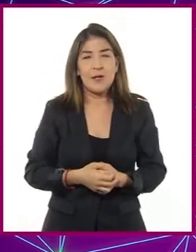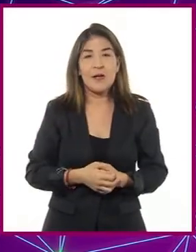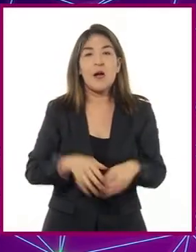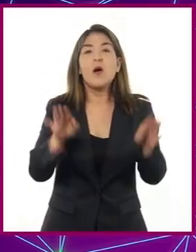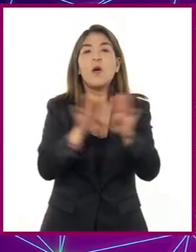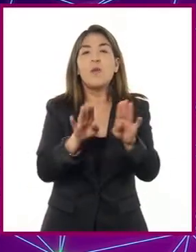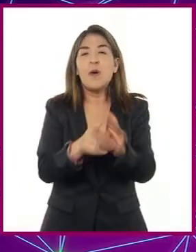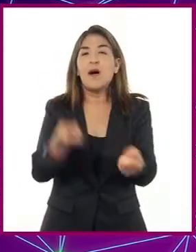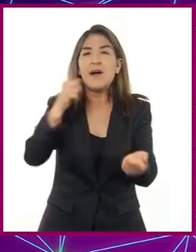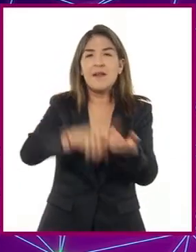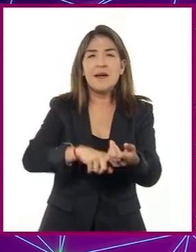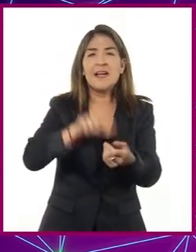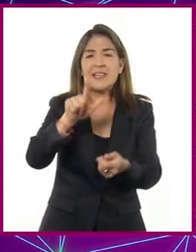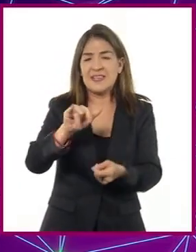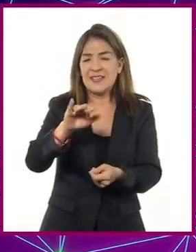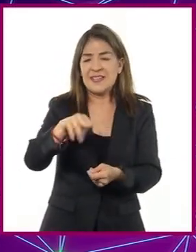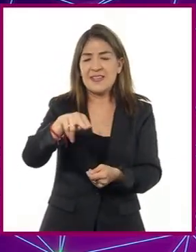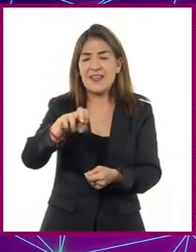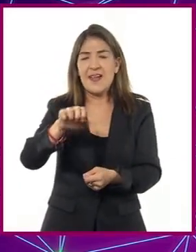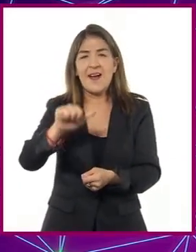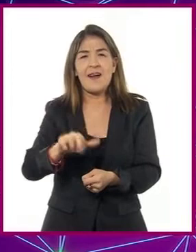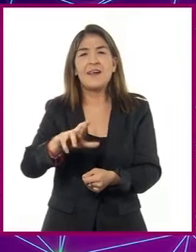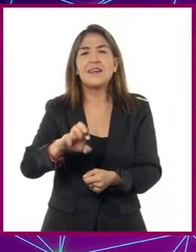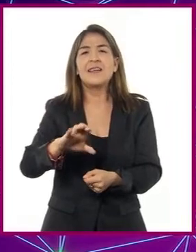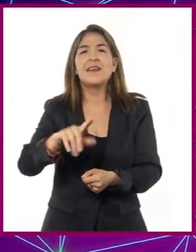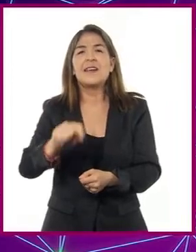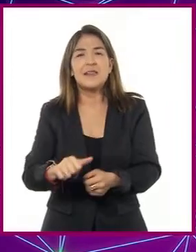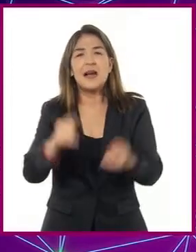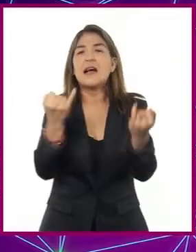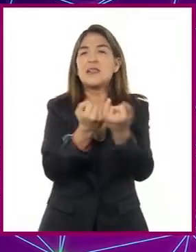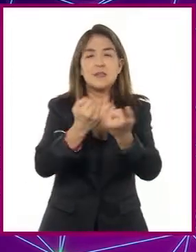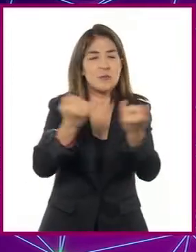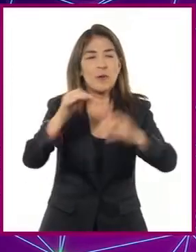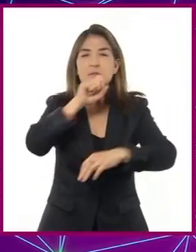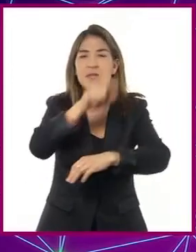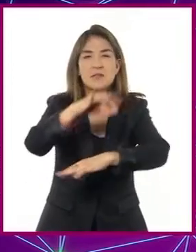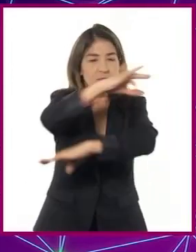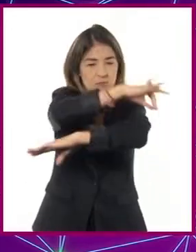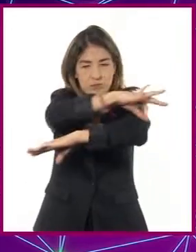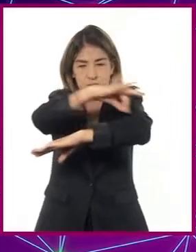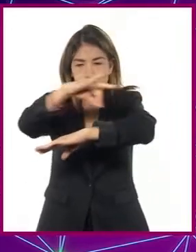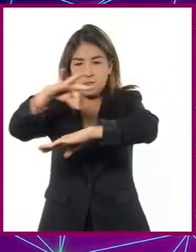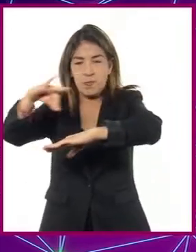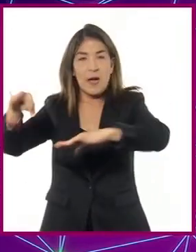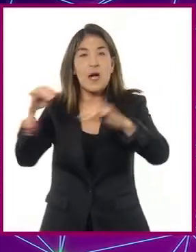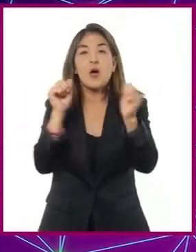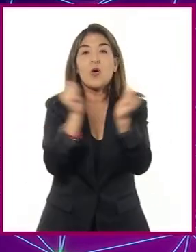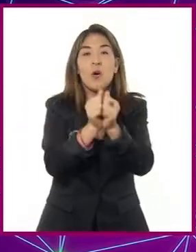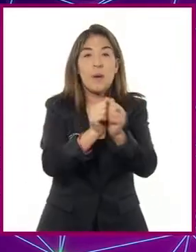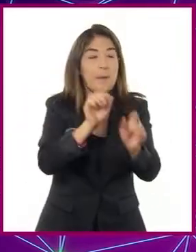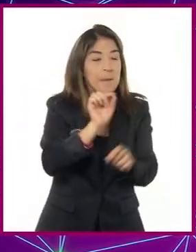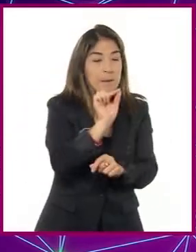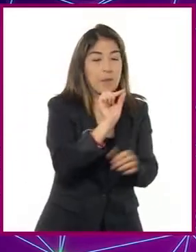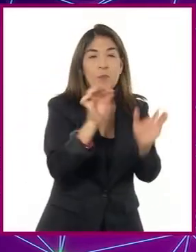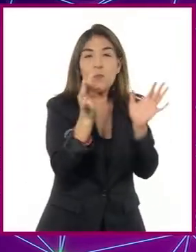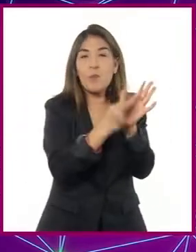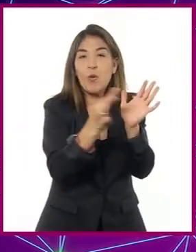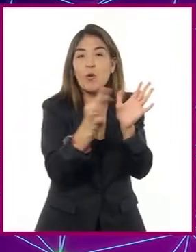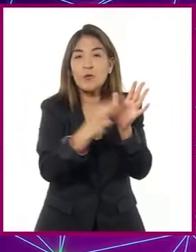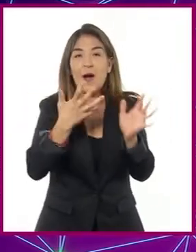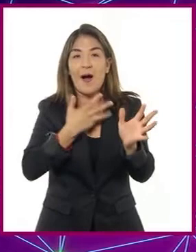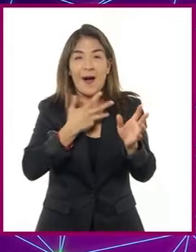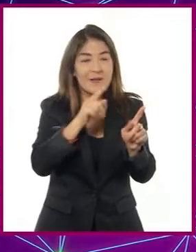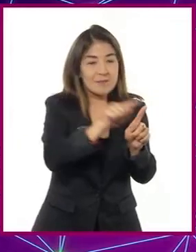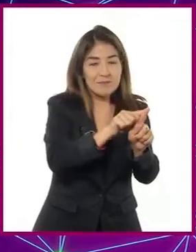recta es aquella que yace por igual respecto de los puntos que están en